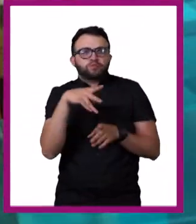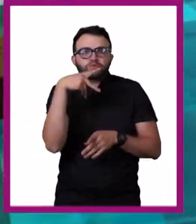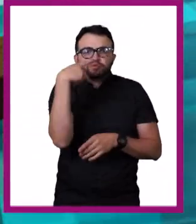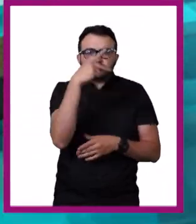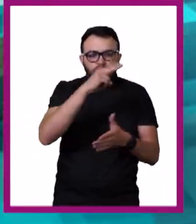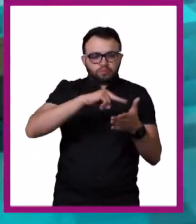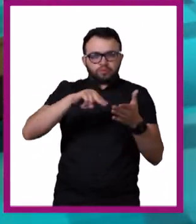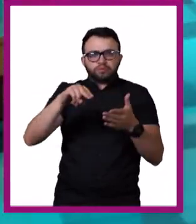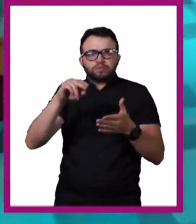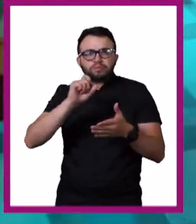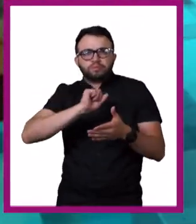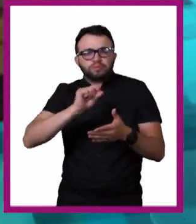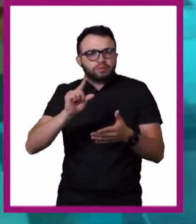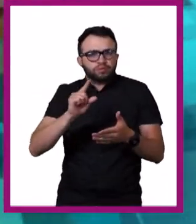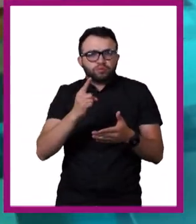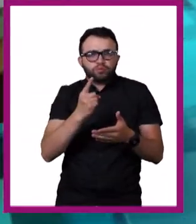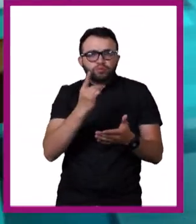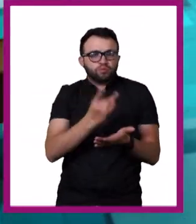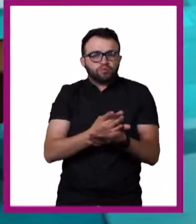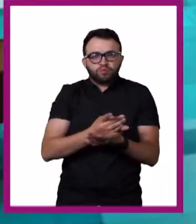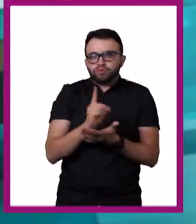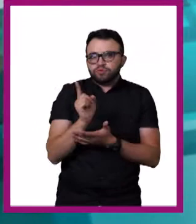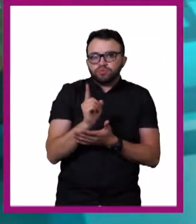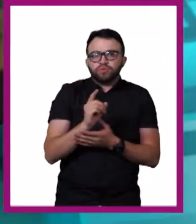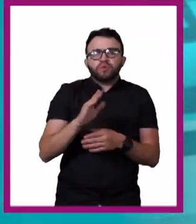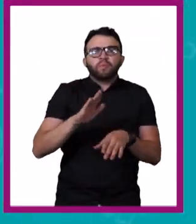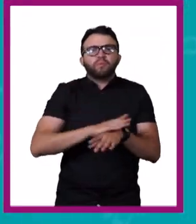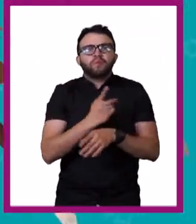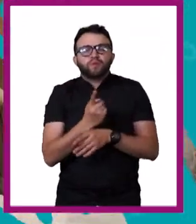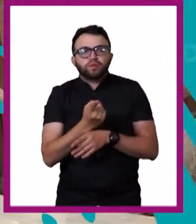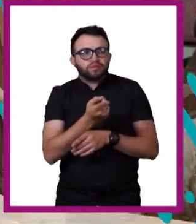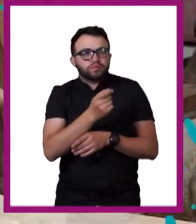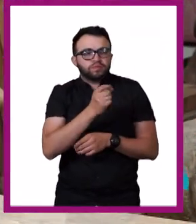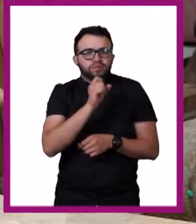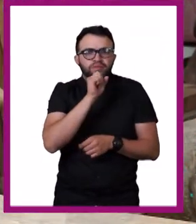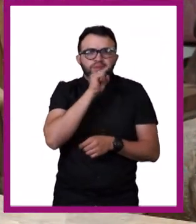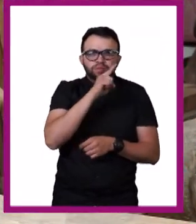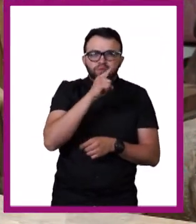sino porque es una especie de sabio